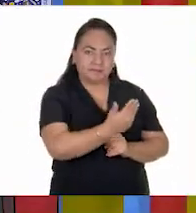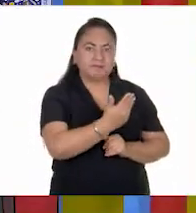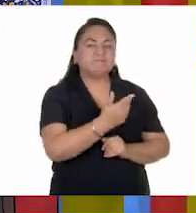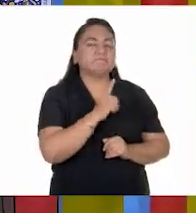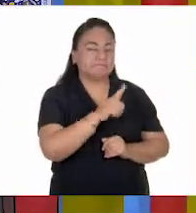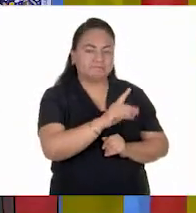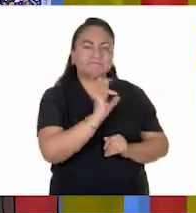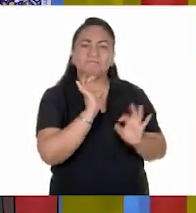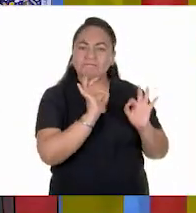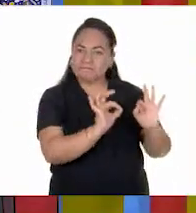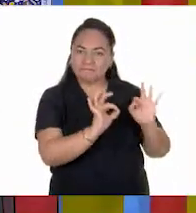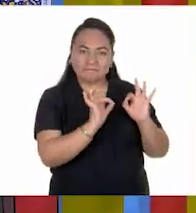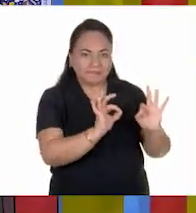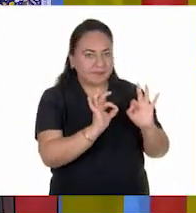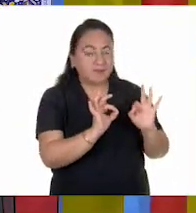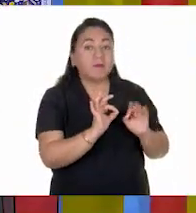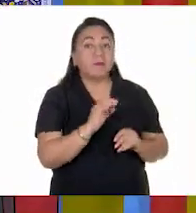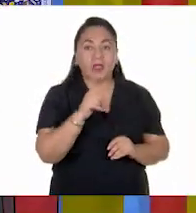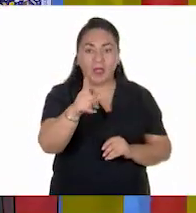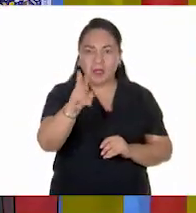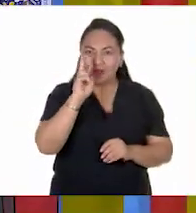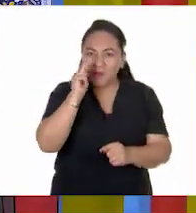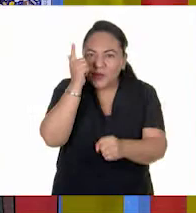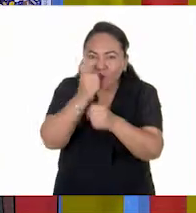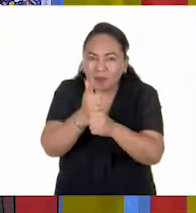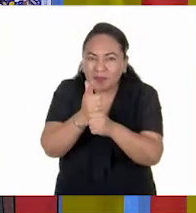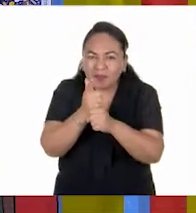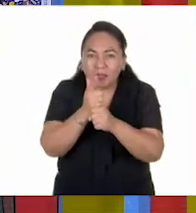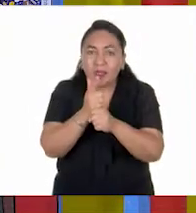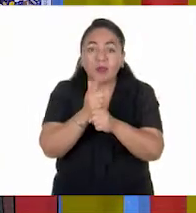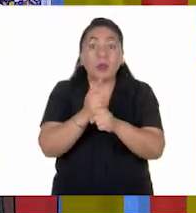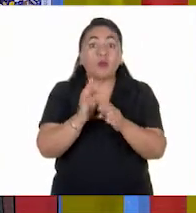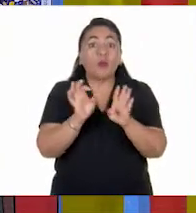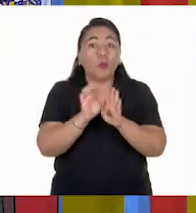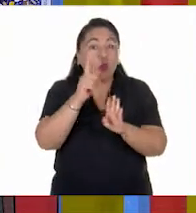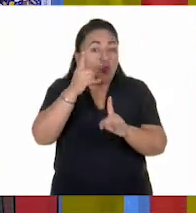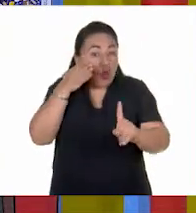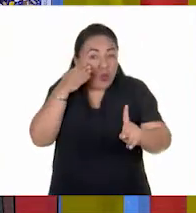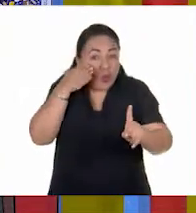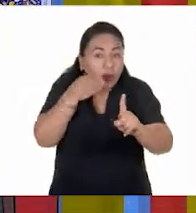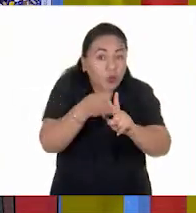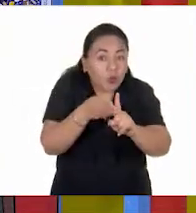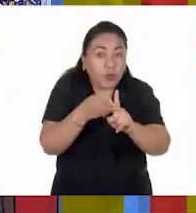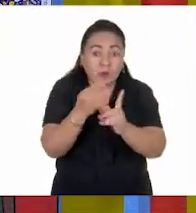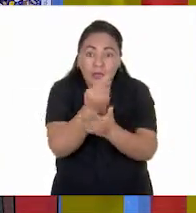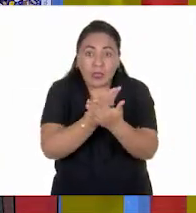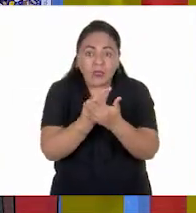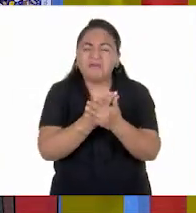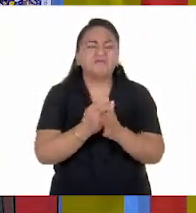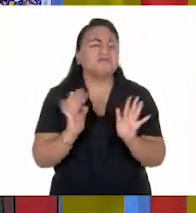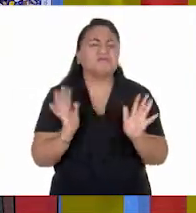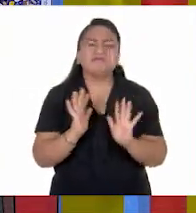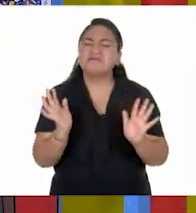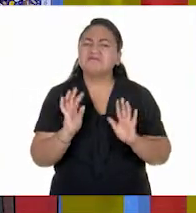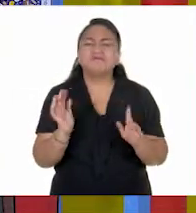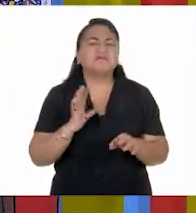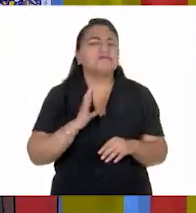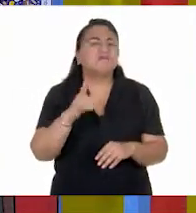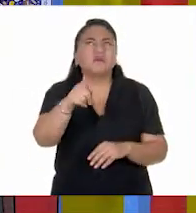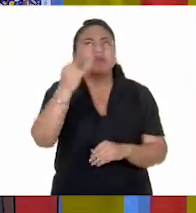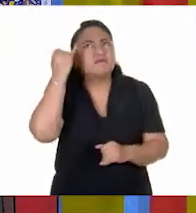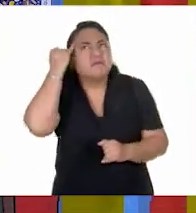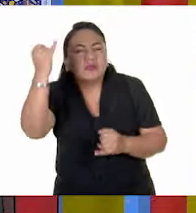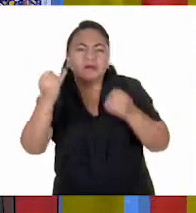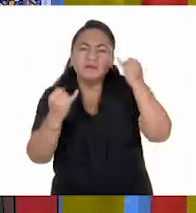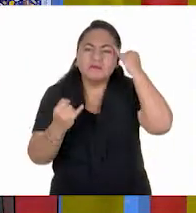dijo correctamente. Como tú te das cuenta, no hay una forma específica de dibujar una idea. Cada quien puede